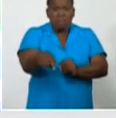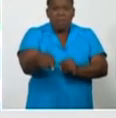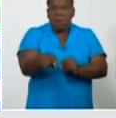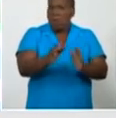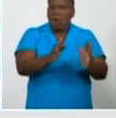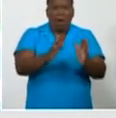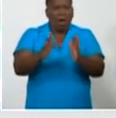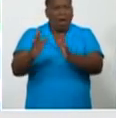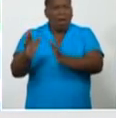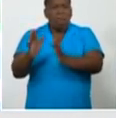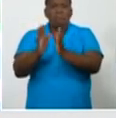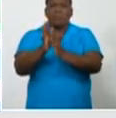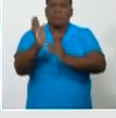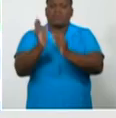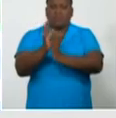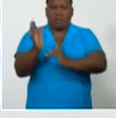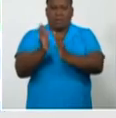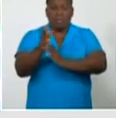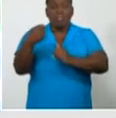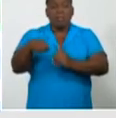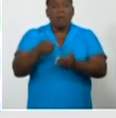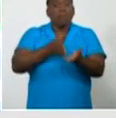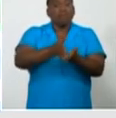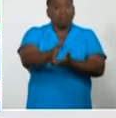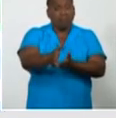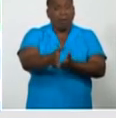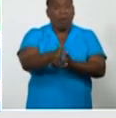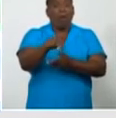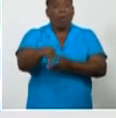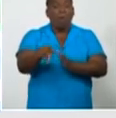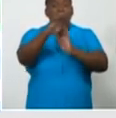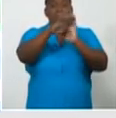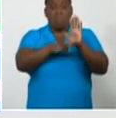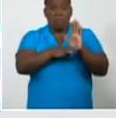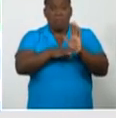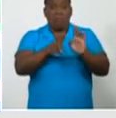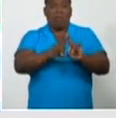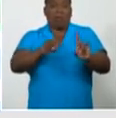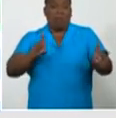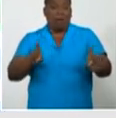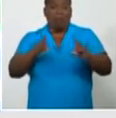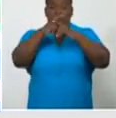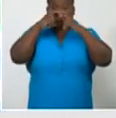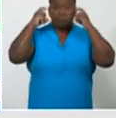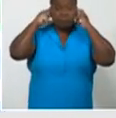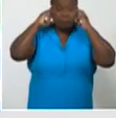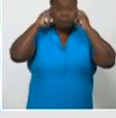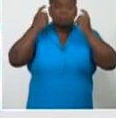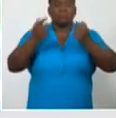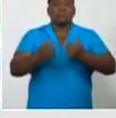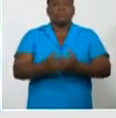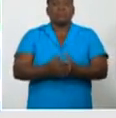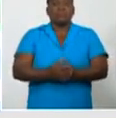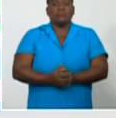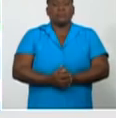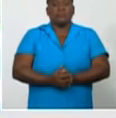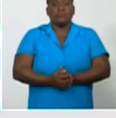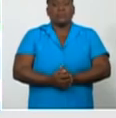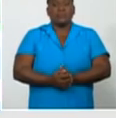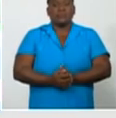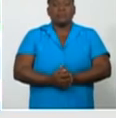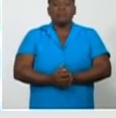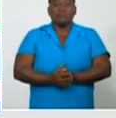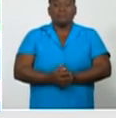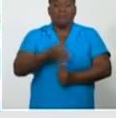un grupo de medidas de mucha restricción. De esta forma, pues realmente en el